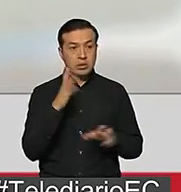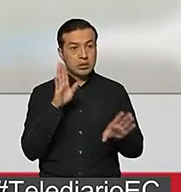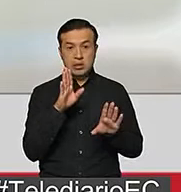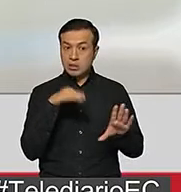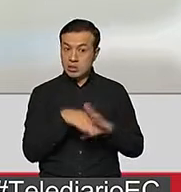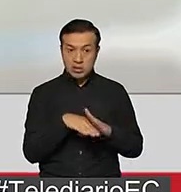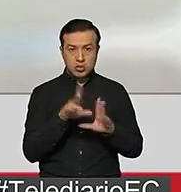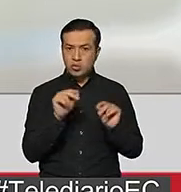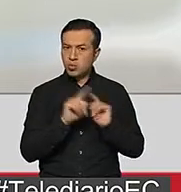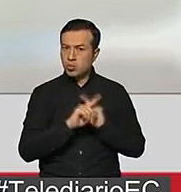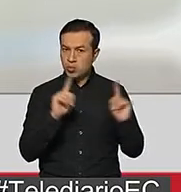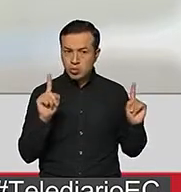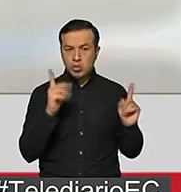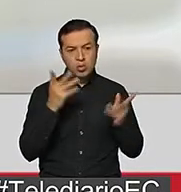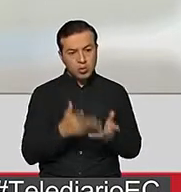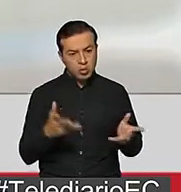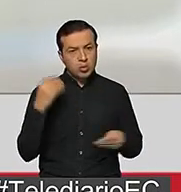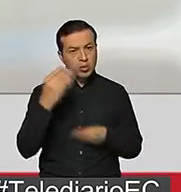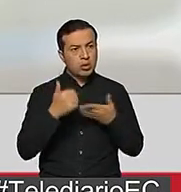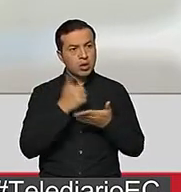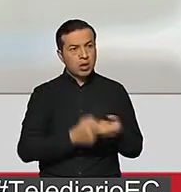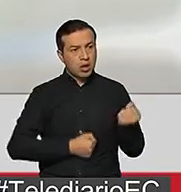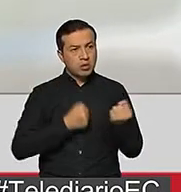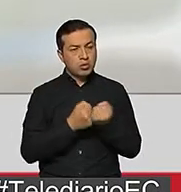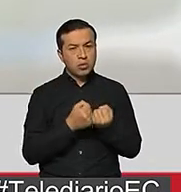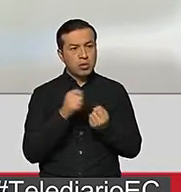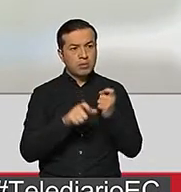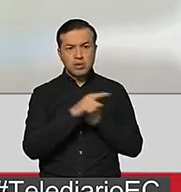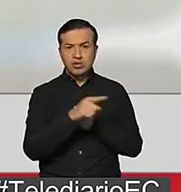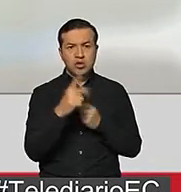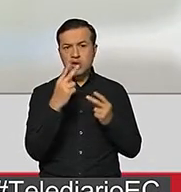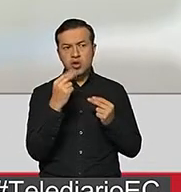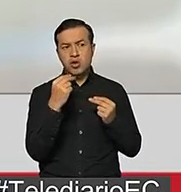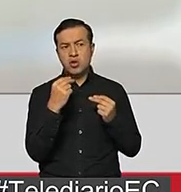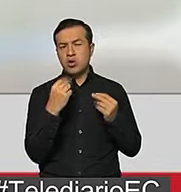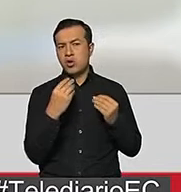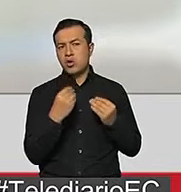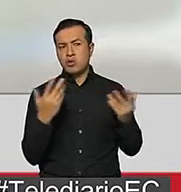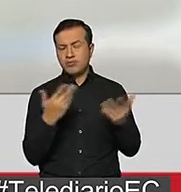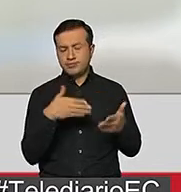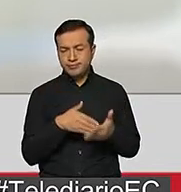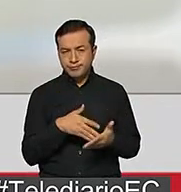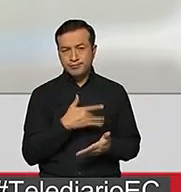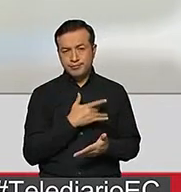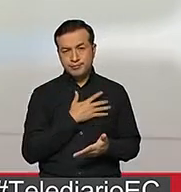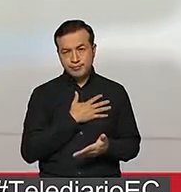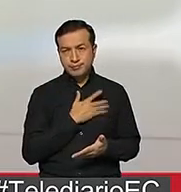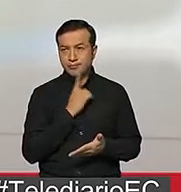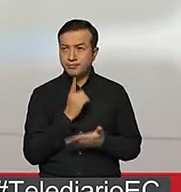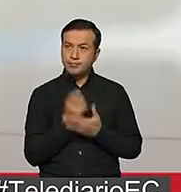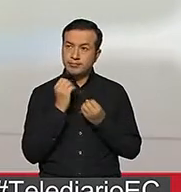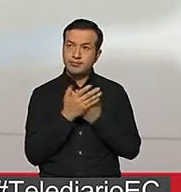ingresar con estas brigadas que están llevando una serie de ayudas a la población en la sierra central particularmente